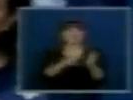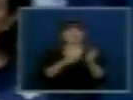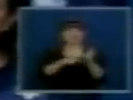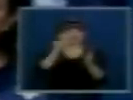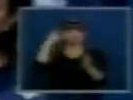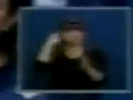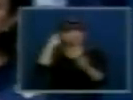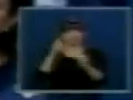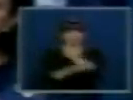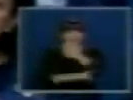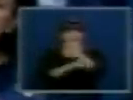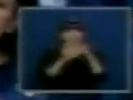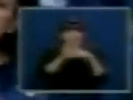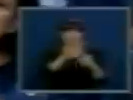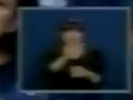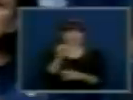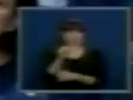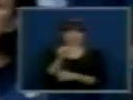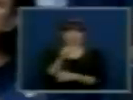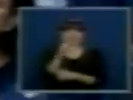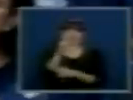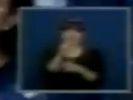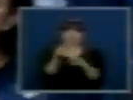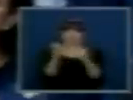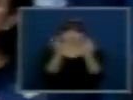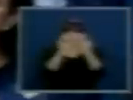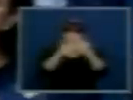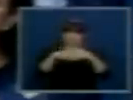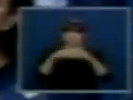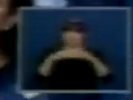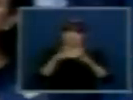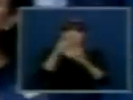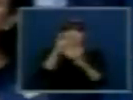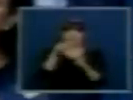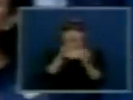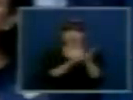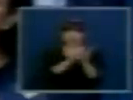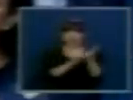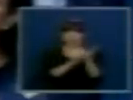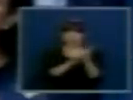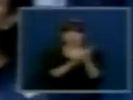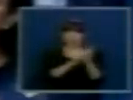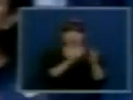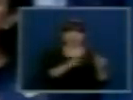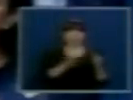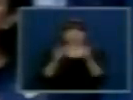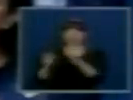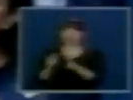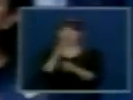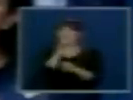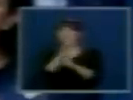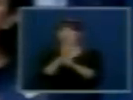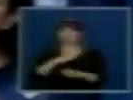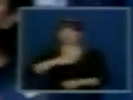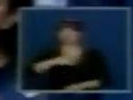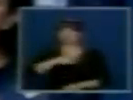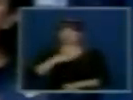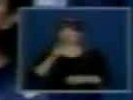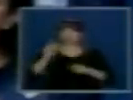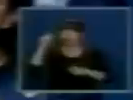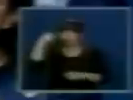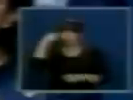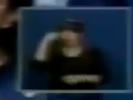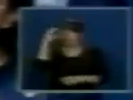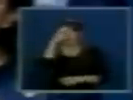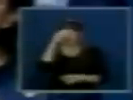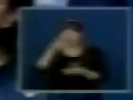caja, lo cual requiere de la armonización de las metodologías para calcularla, y el compromiso de mi administración de buscar los